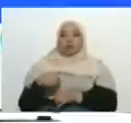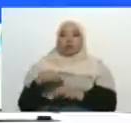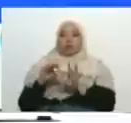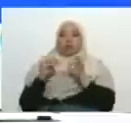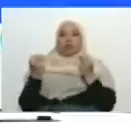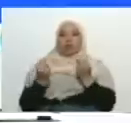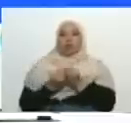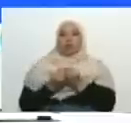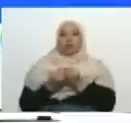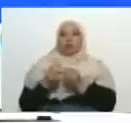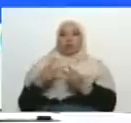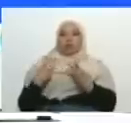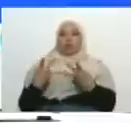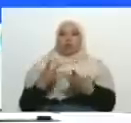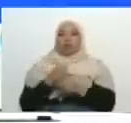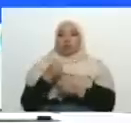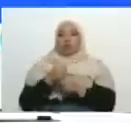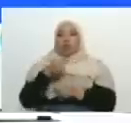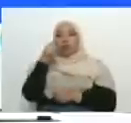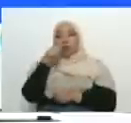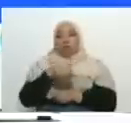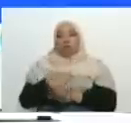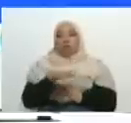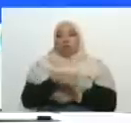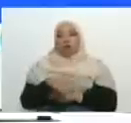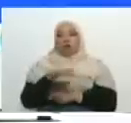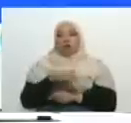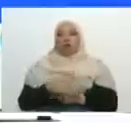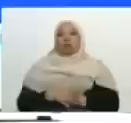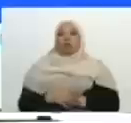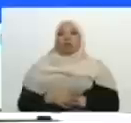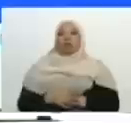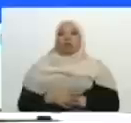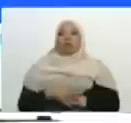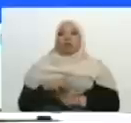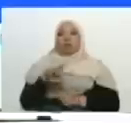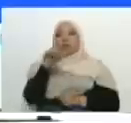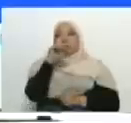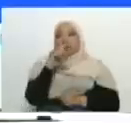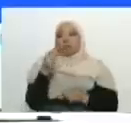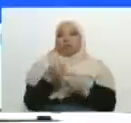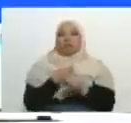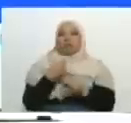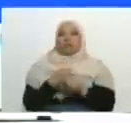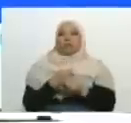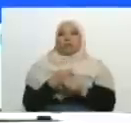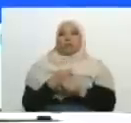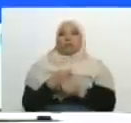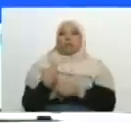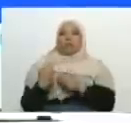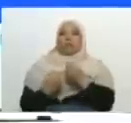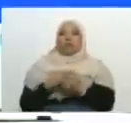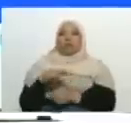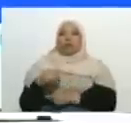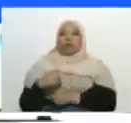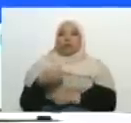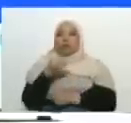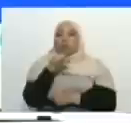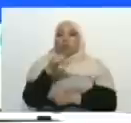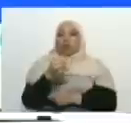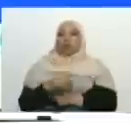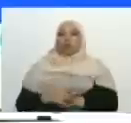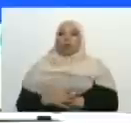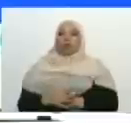organización criminal como Voluntad Popular. Hoy se cumplen 3 años de Gedeón. ¿Ustedes